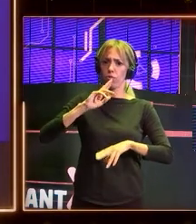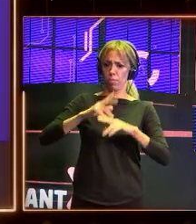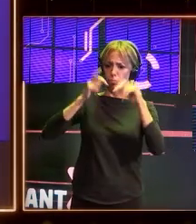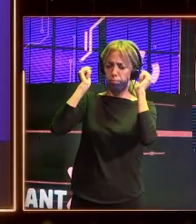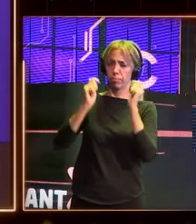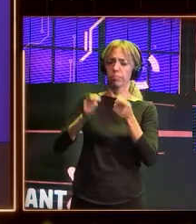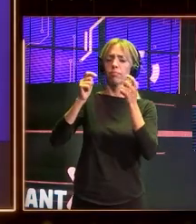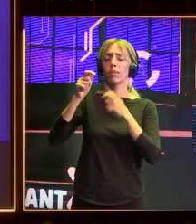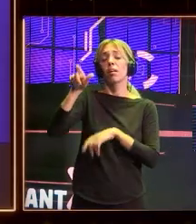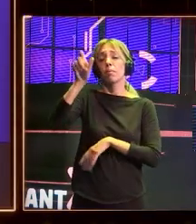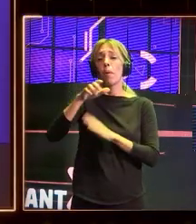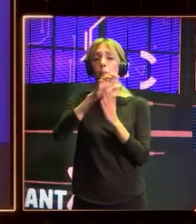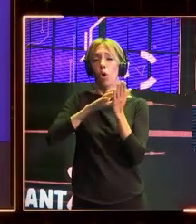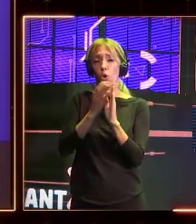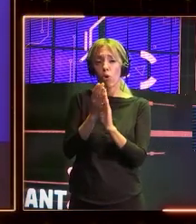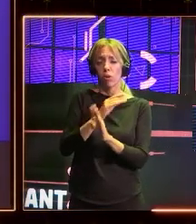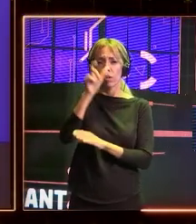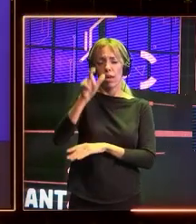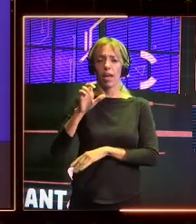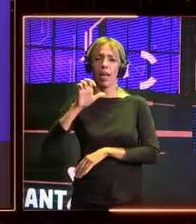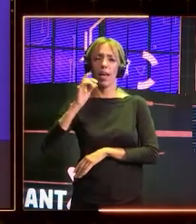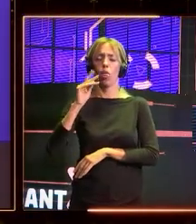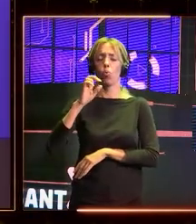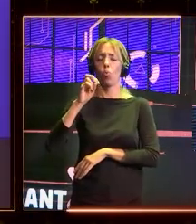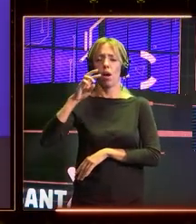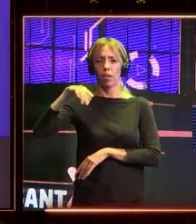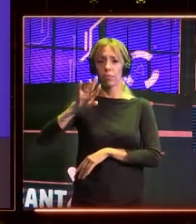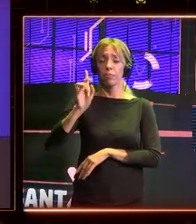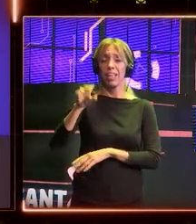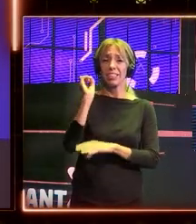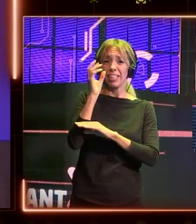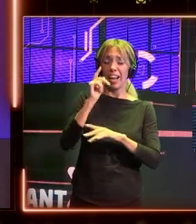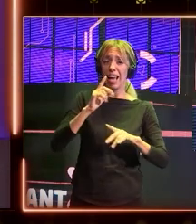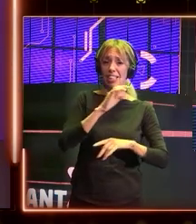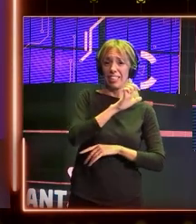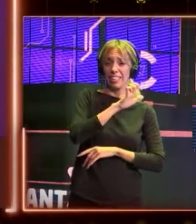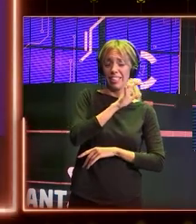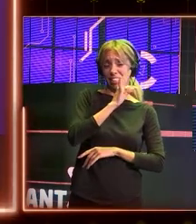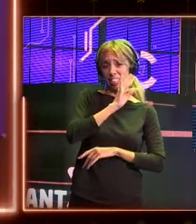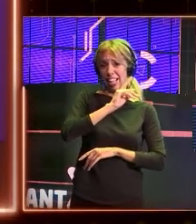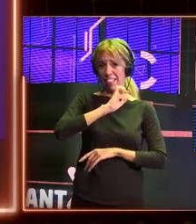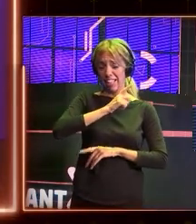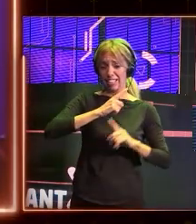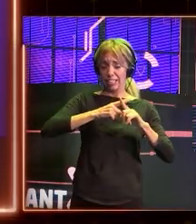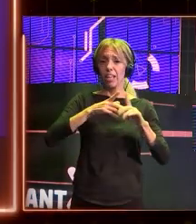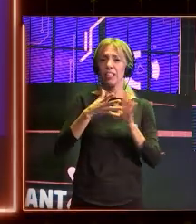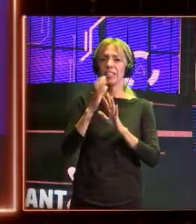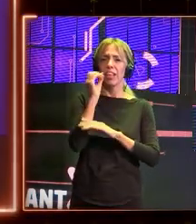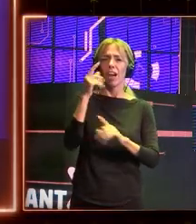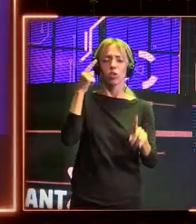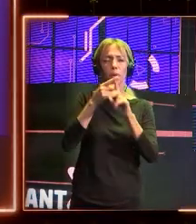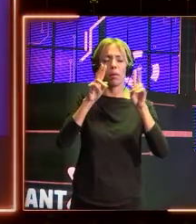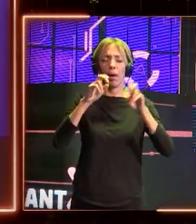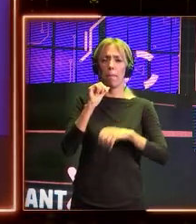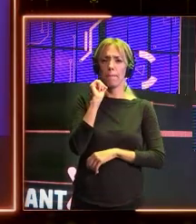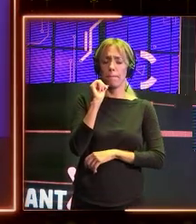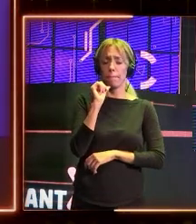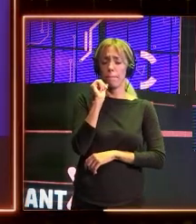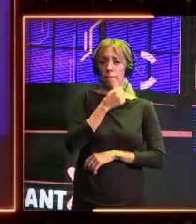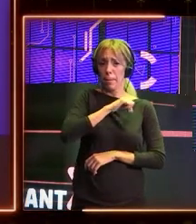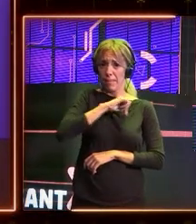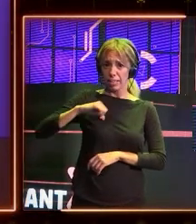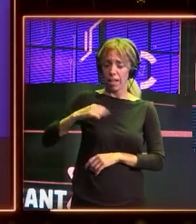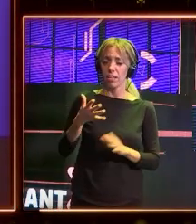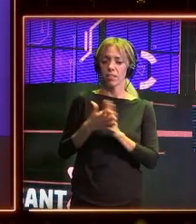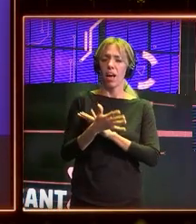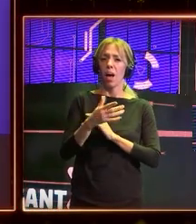por Edward Snowden. Su charla TEDx ha superado, charla sobre privacidad, por cierto, ha superado el